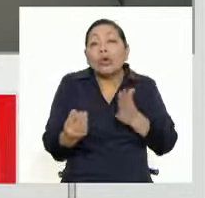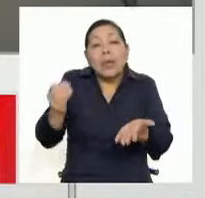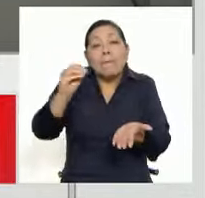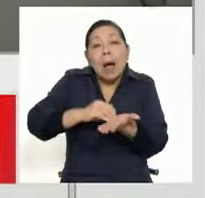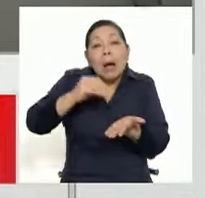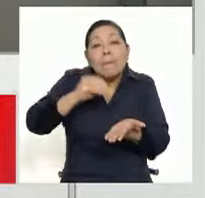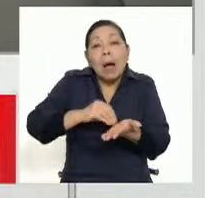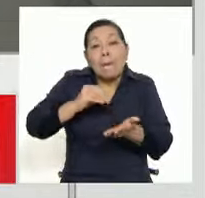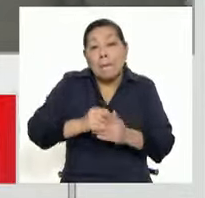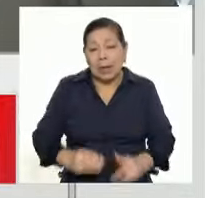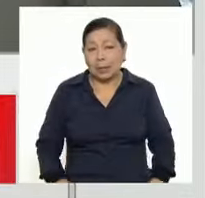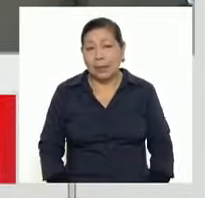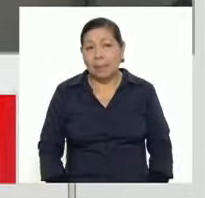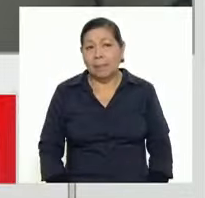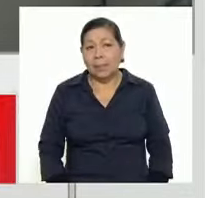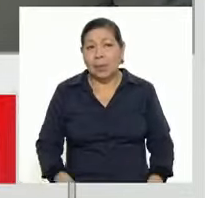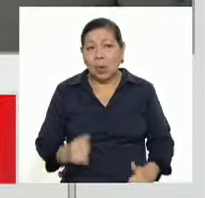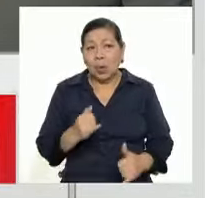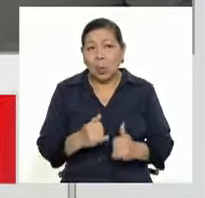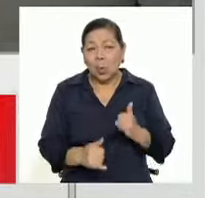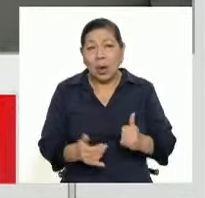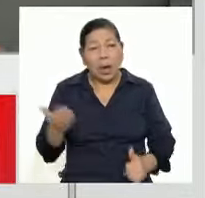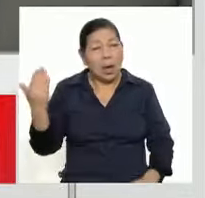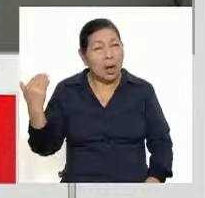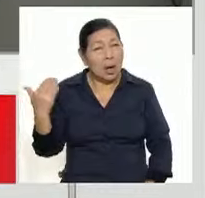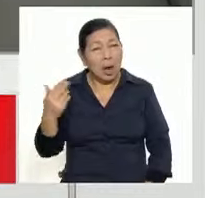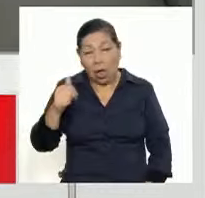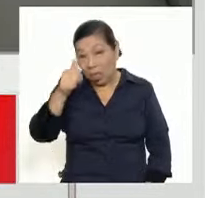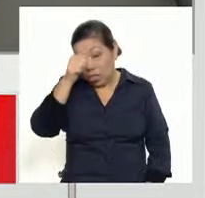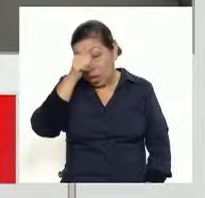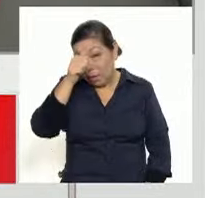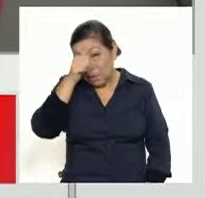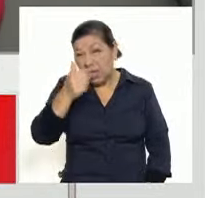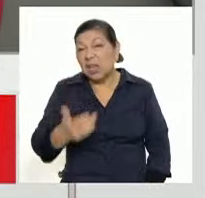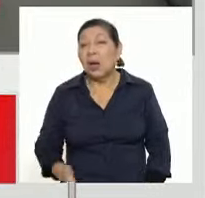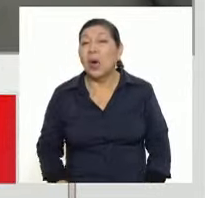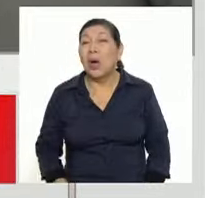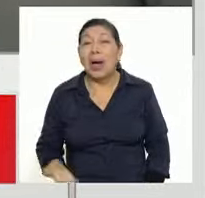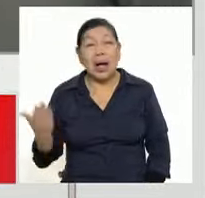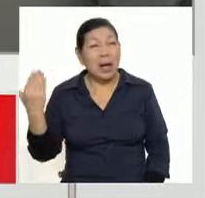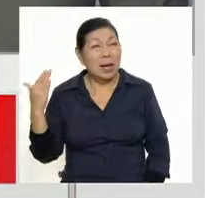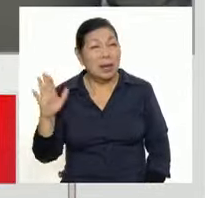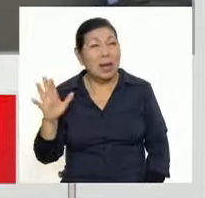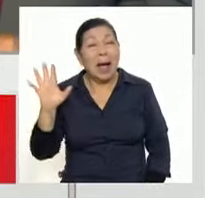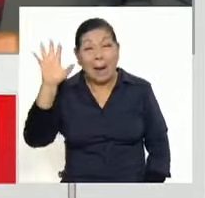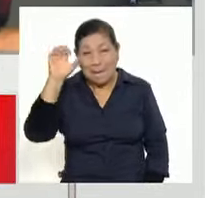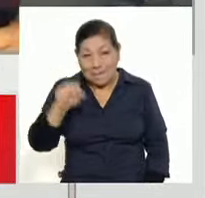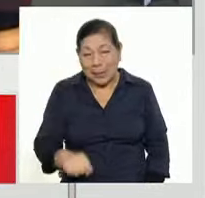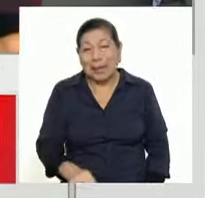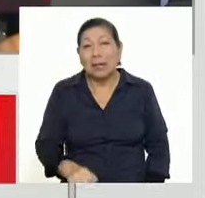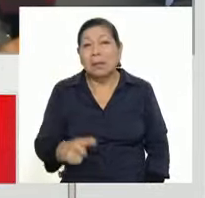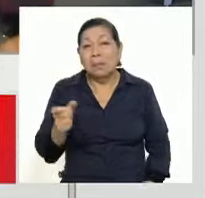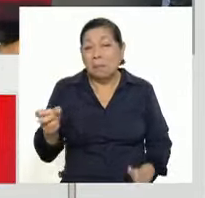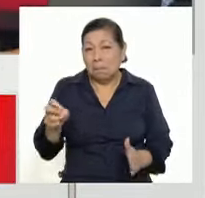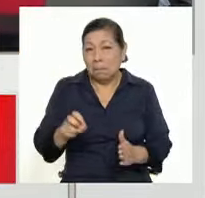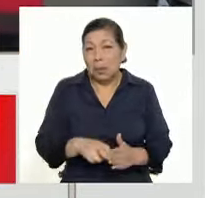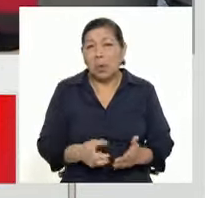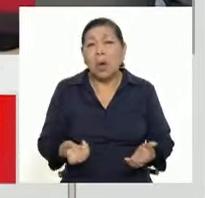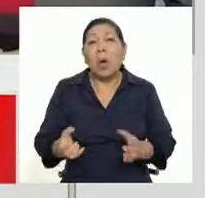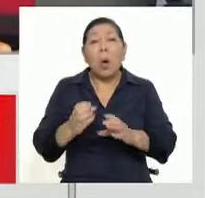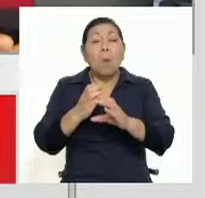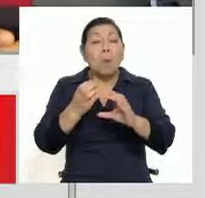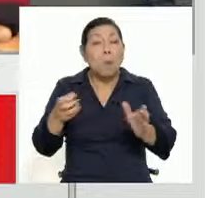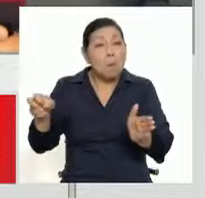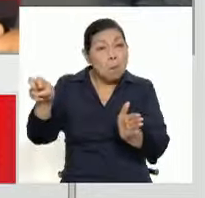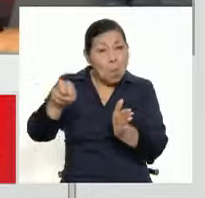veces. Lamentablemente, la última vez fue el pasado domingo, en donde fue capturado por los pasajeros porque ingresó a un bus